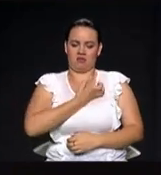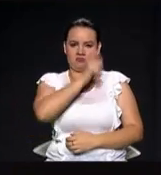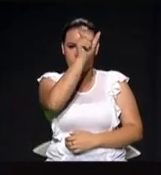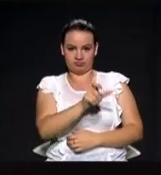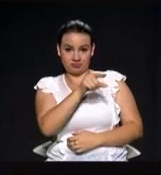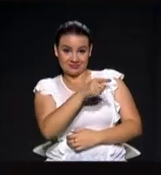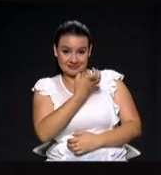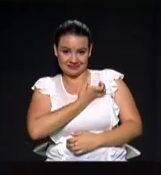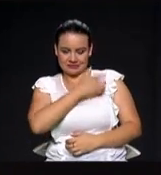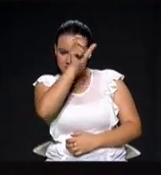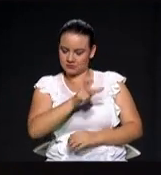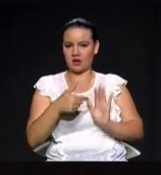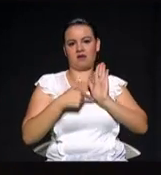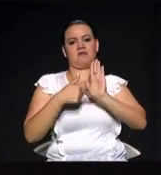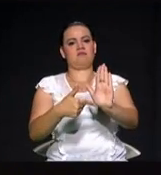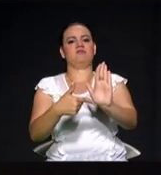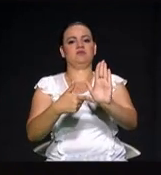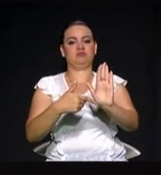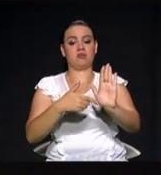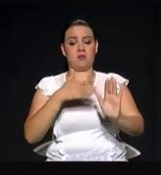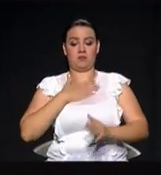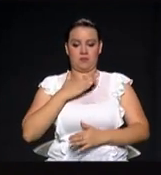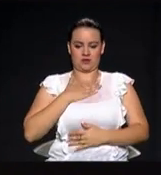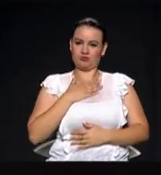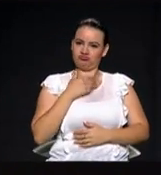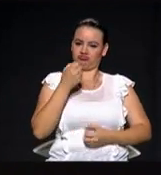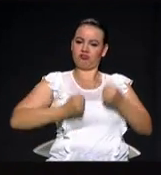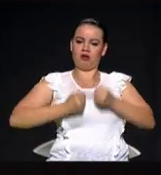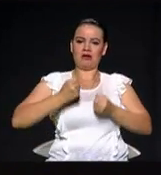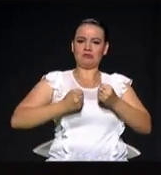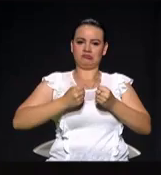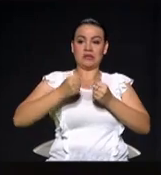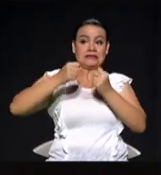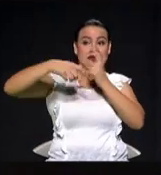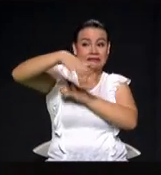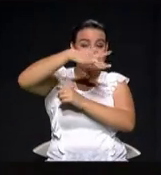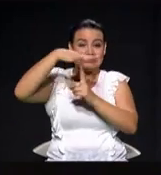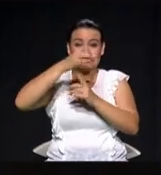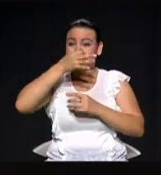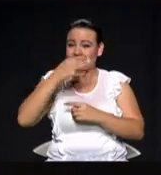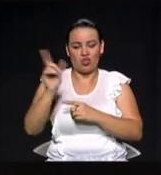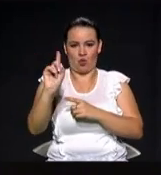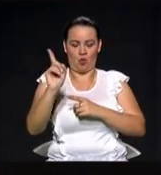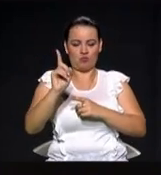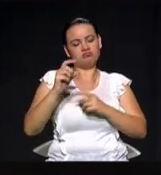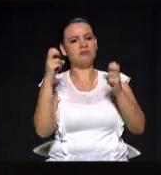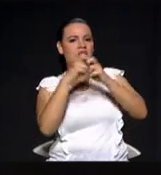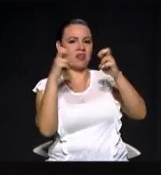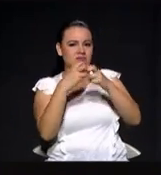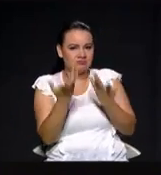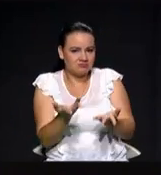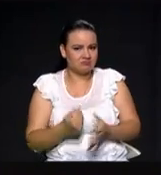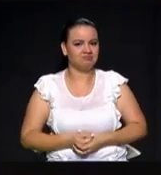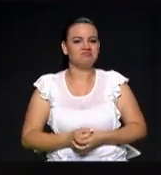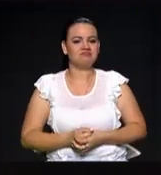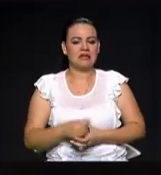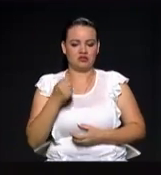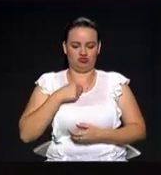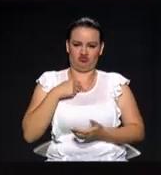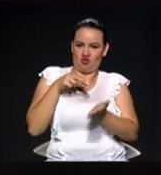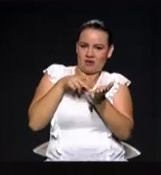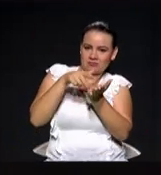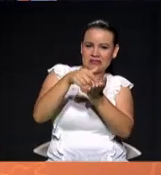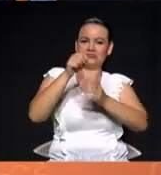vehículos de la propia alcaldía sean eléctricos comencemos dando ejemplo y otro el alcalde de medellín va a caminar más y va a montar más el metro para dar ejemplo a los